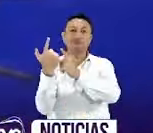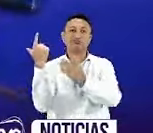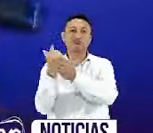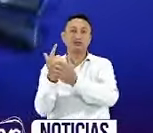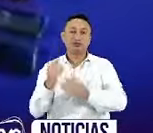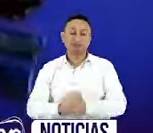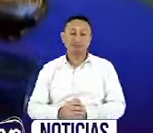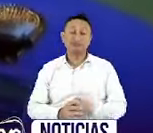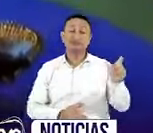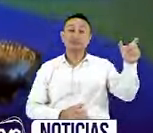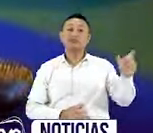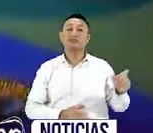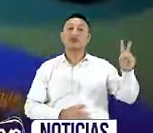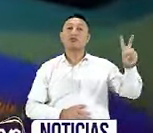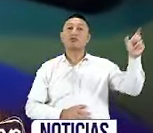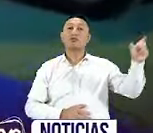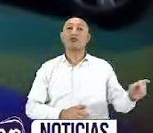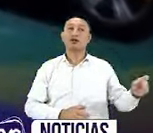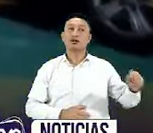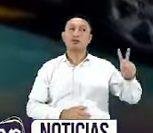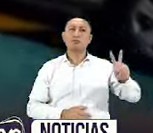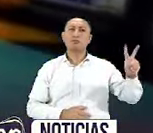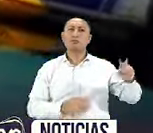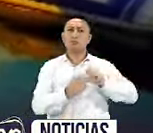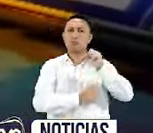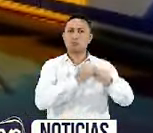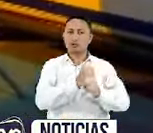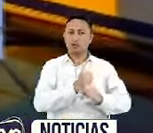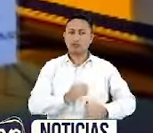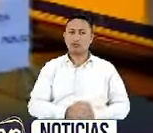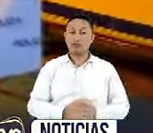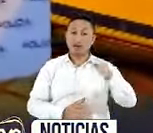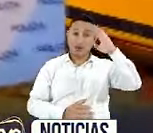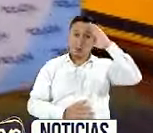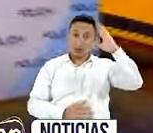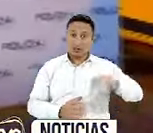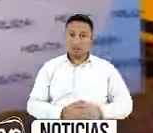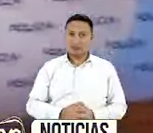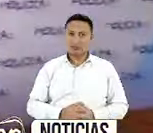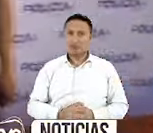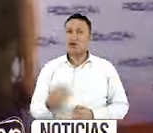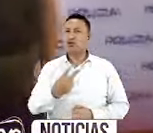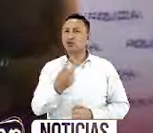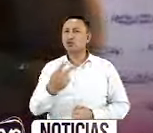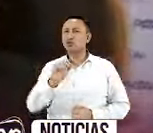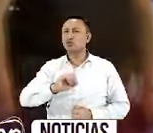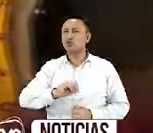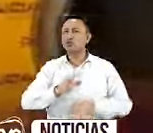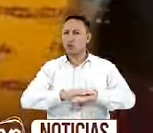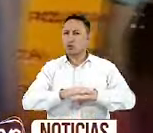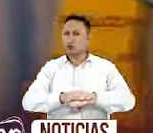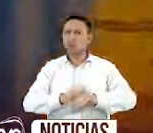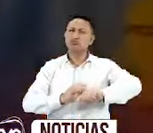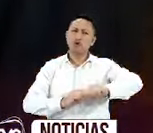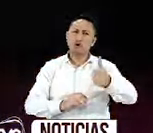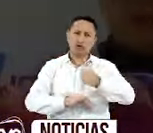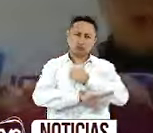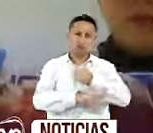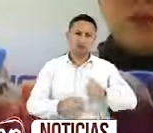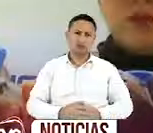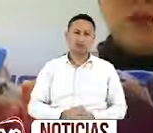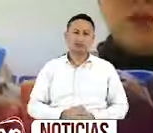El otro detenido, un venezolano de 22 años de edad. La policía presume que podrían estar implicados en otros hechos delictivos.